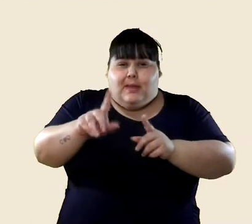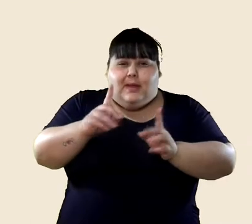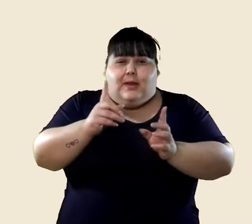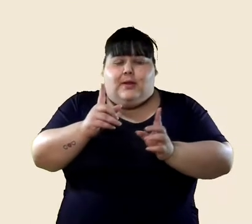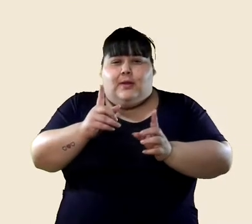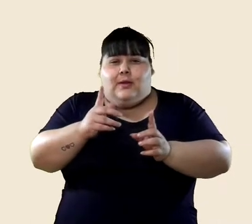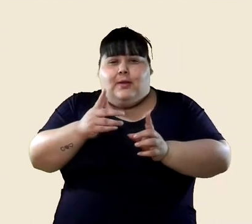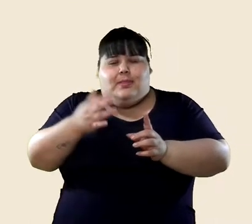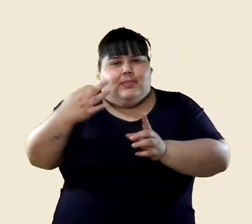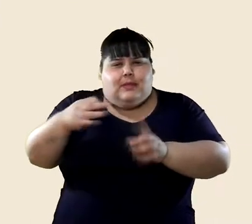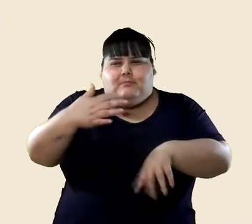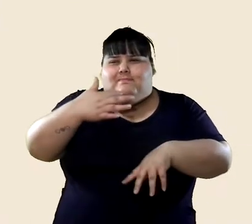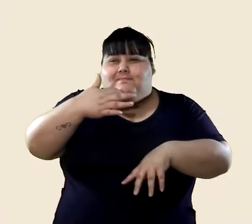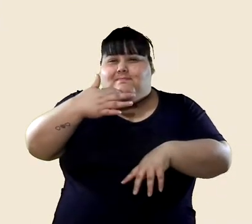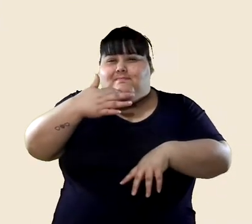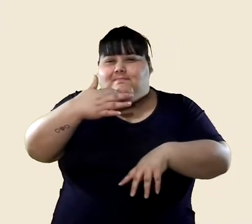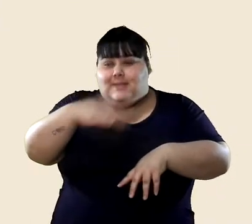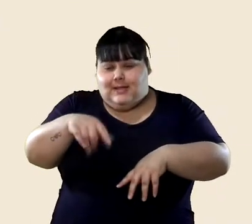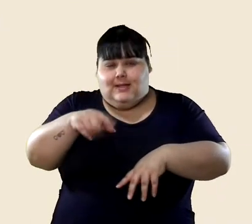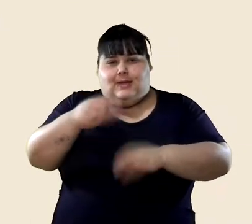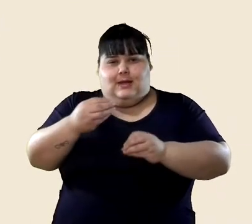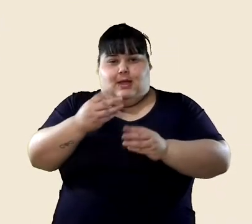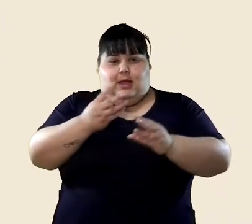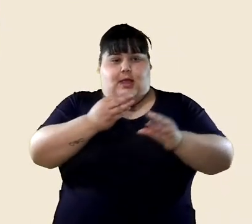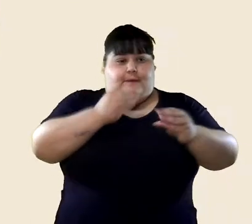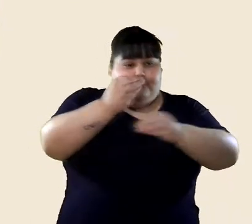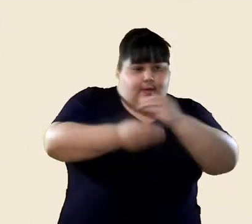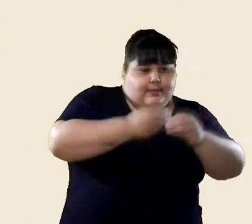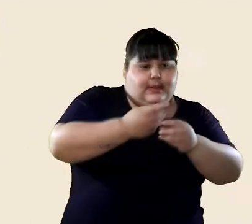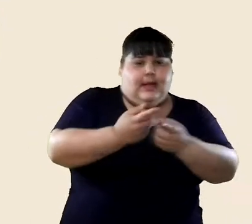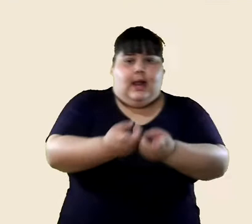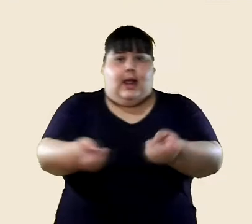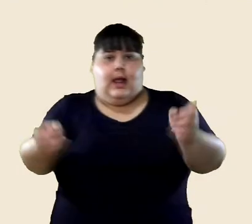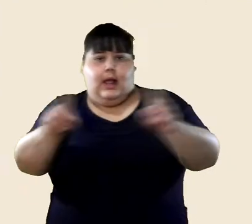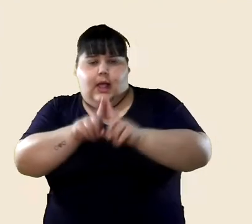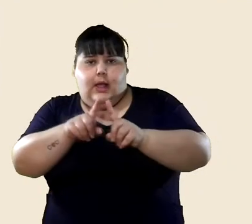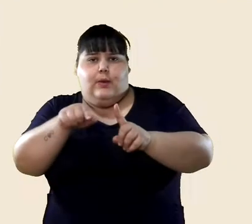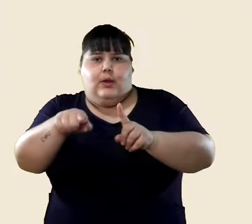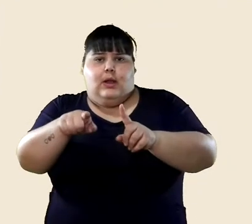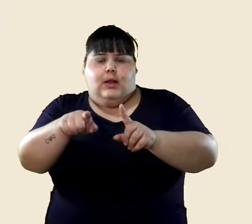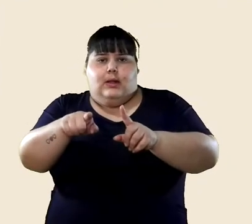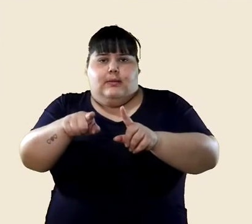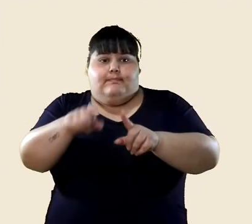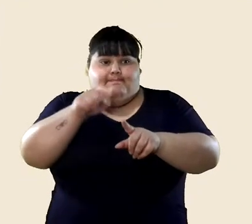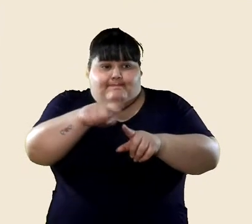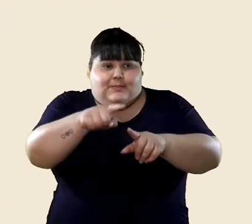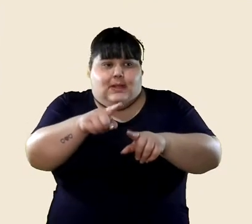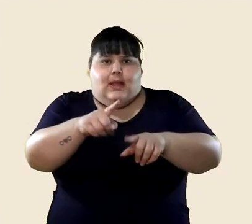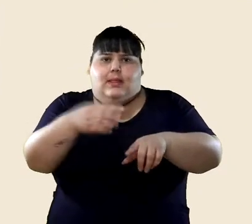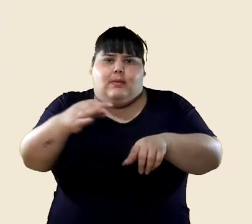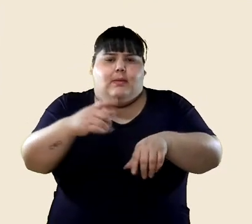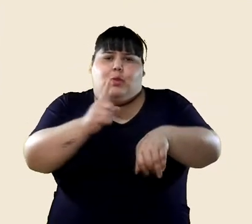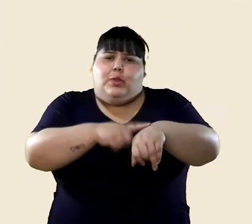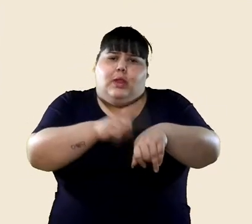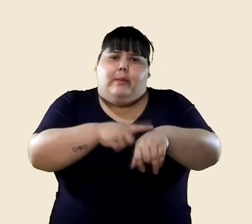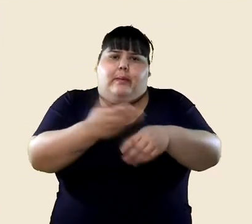qué punto esto en la familia, en las aulas, tomarse un tiempo para hablar, para a